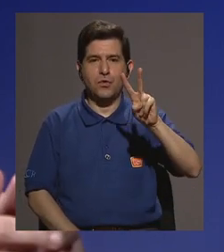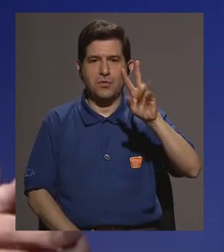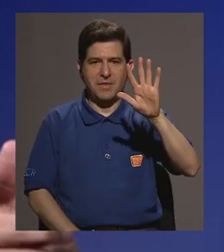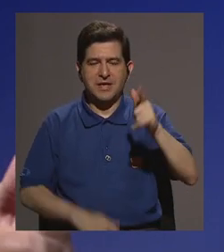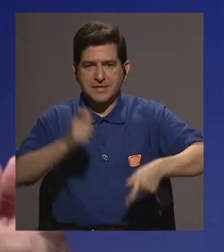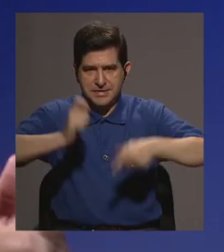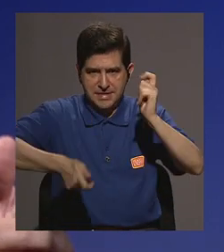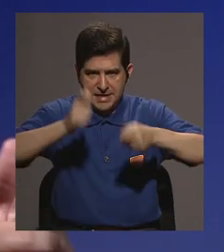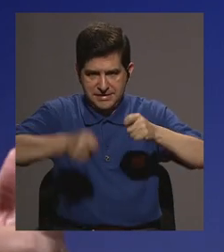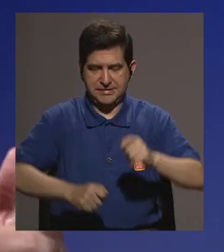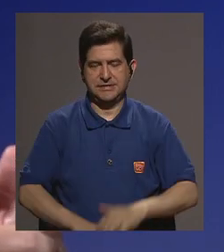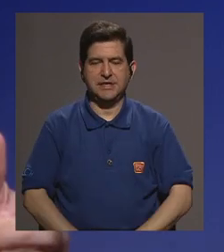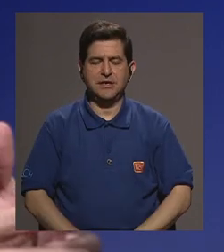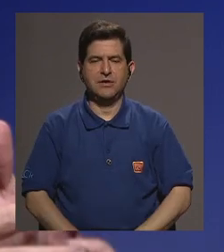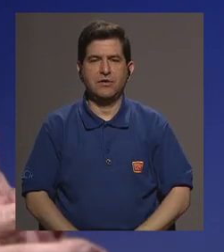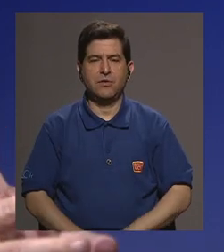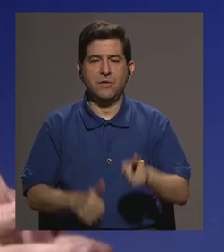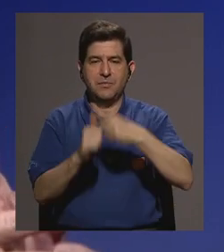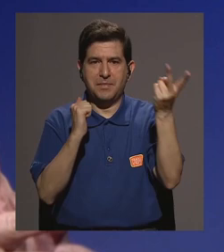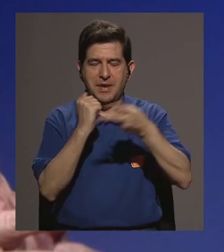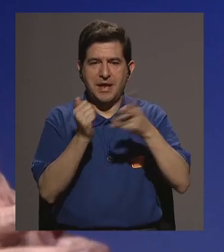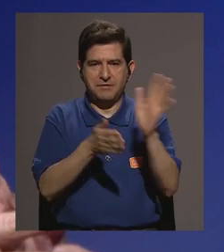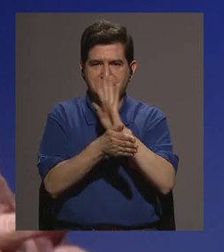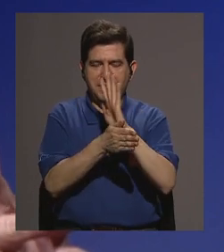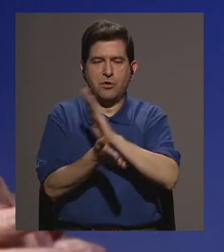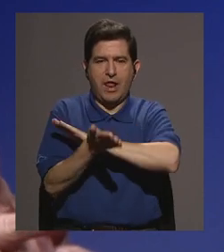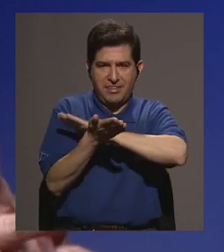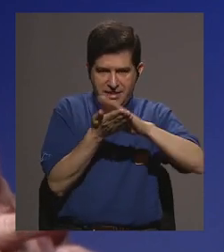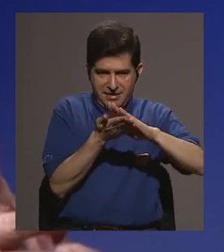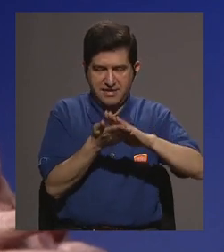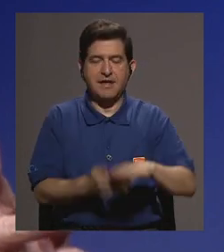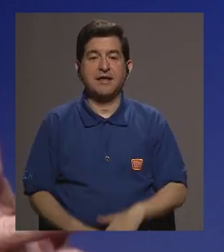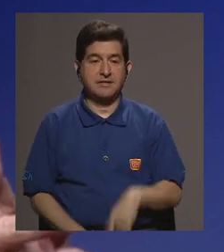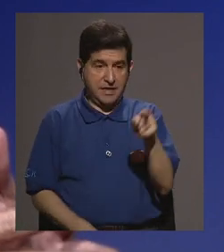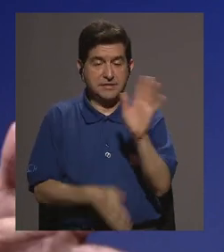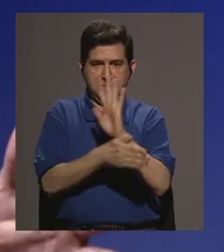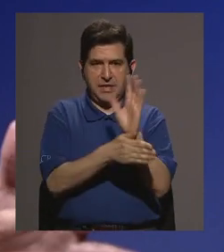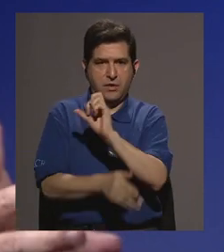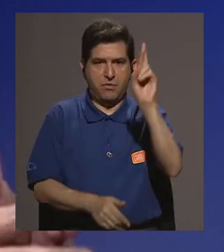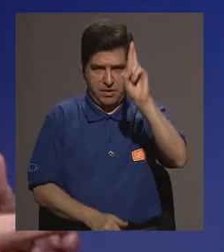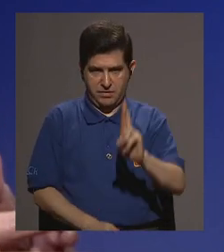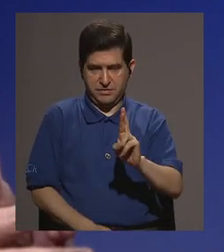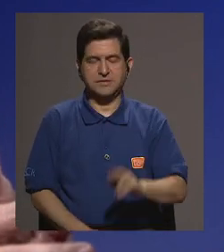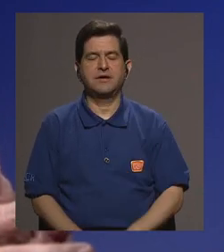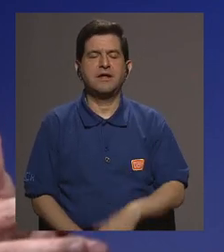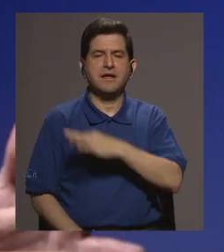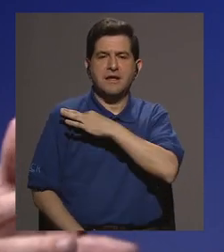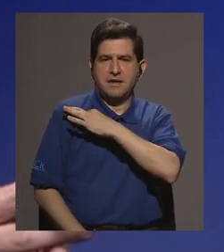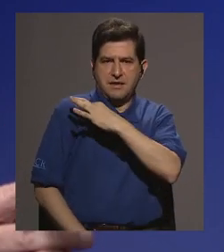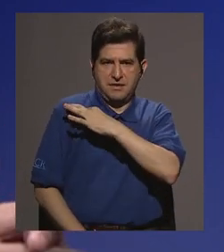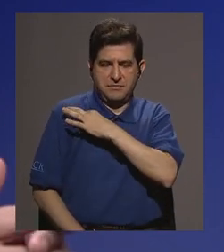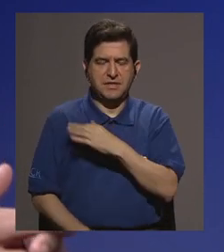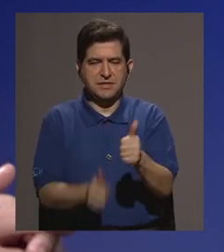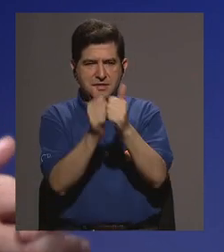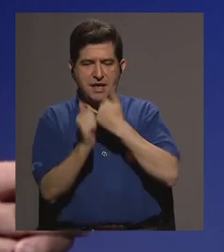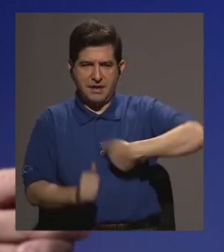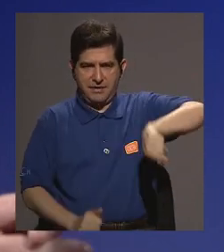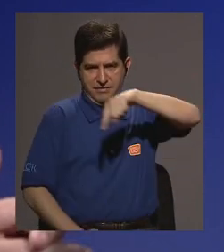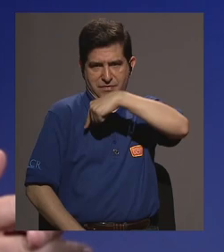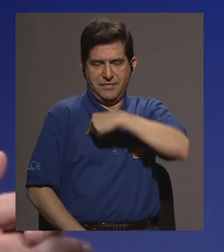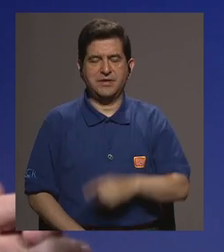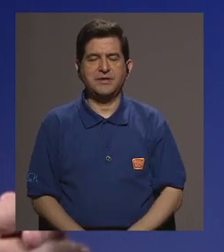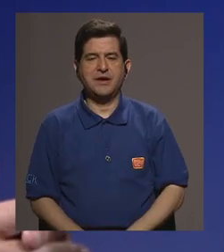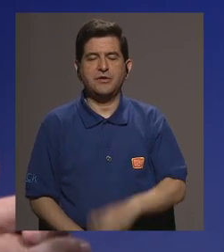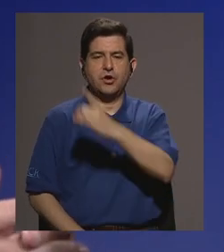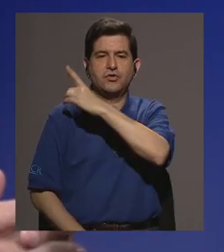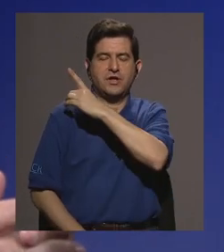próximo martes 25 de septiembre se estrena la película dignidad un filme costarricense y por eso hemos invitado para que nos